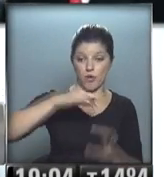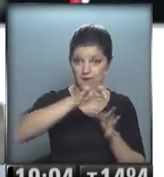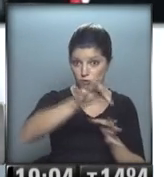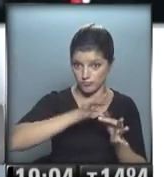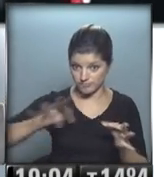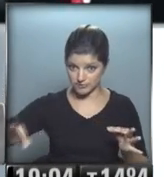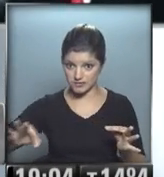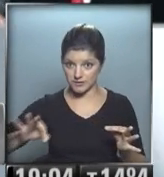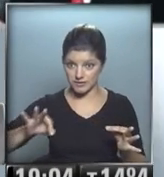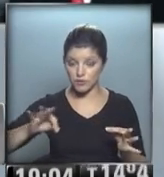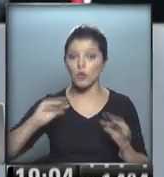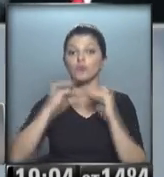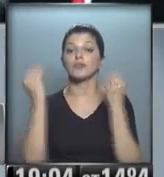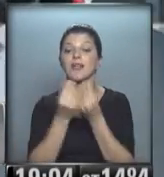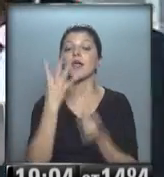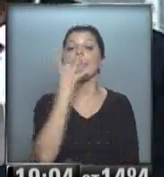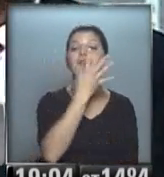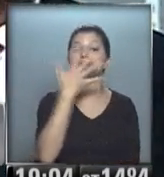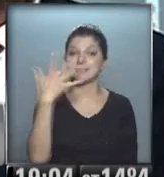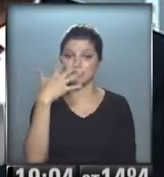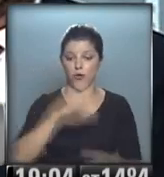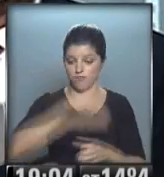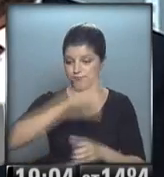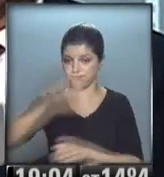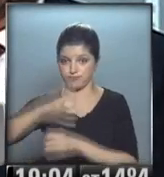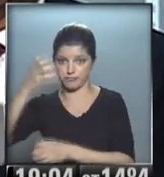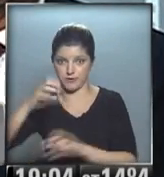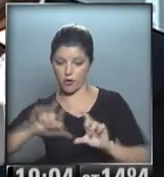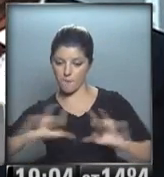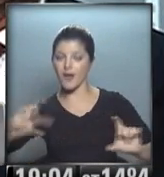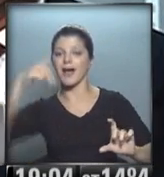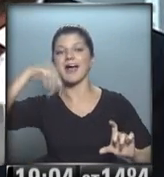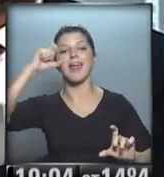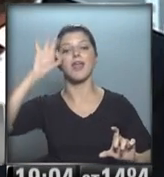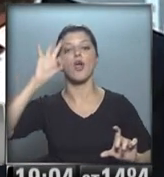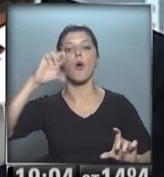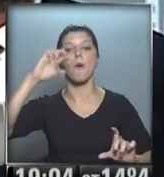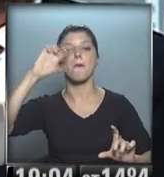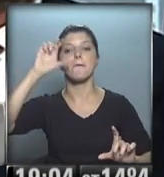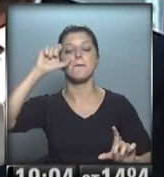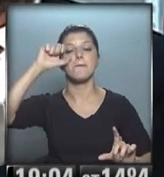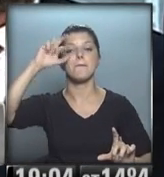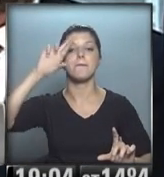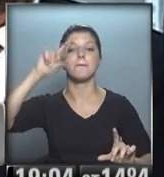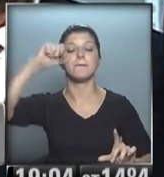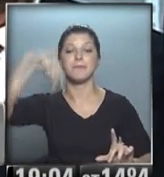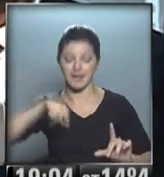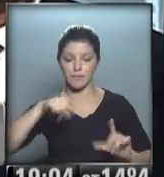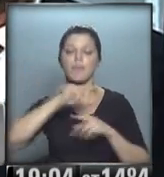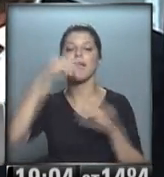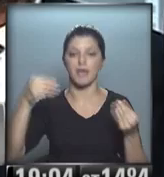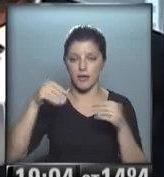suspendidos en 45 amortiguadores y en una capa de neopren que evita cualquier tipo de vibración.